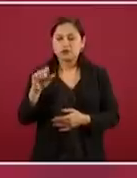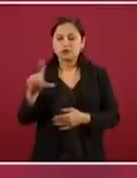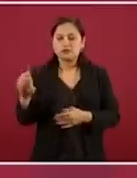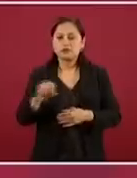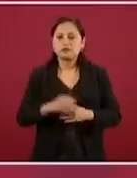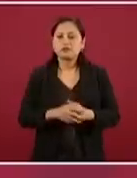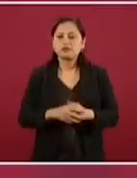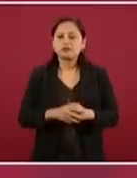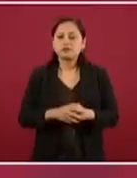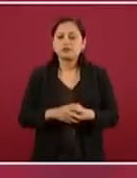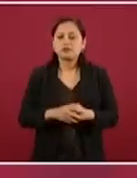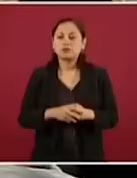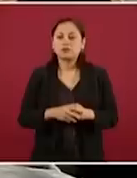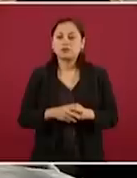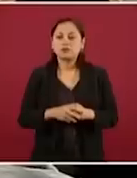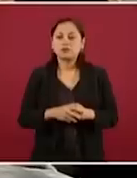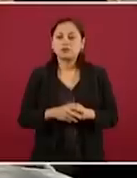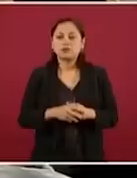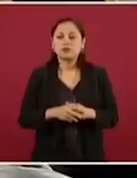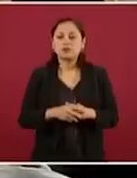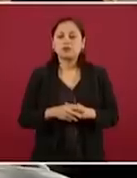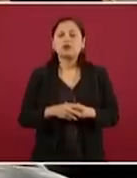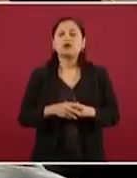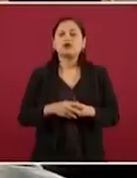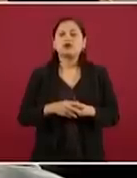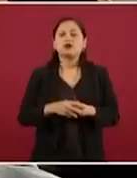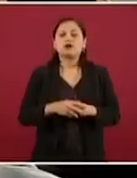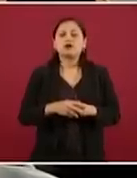Ah, sí, de seguridad. Ya,